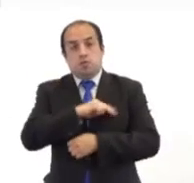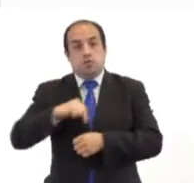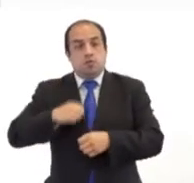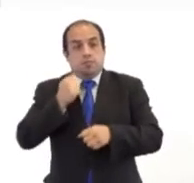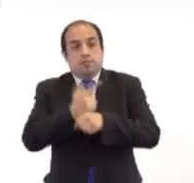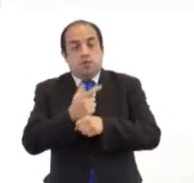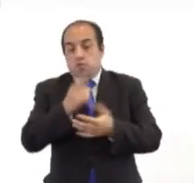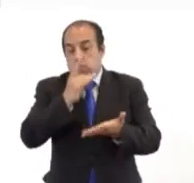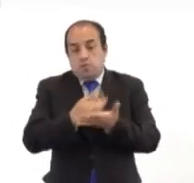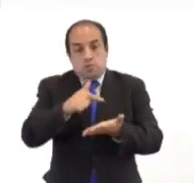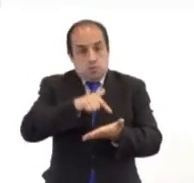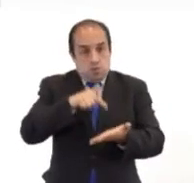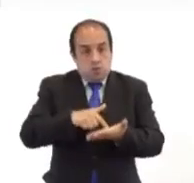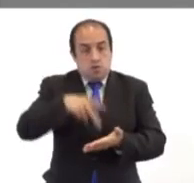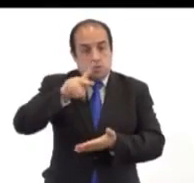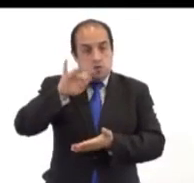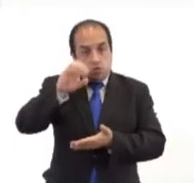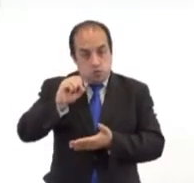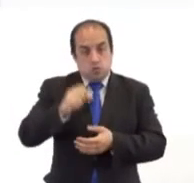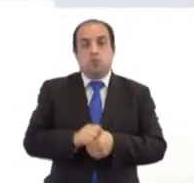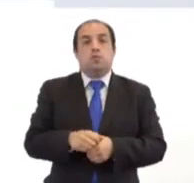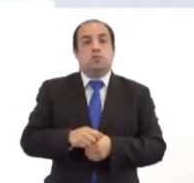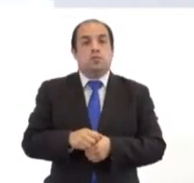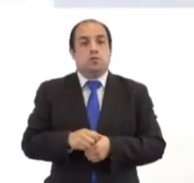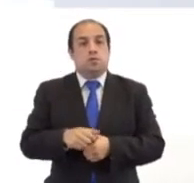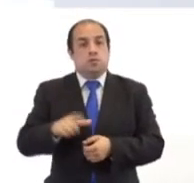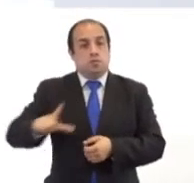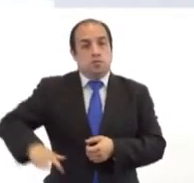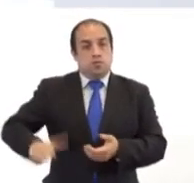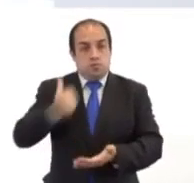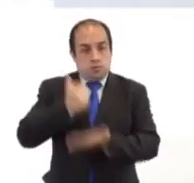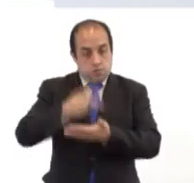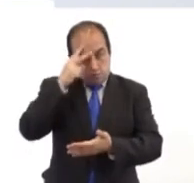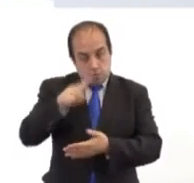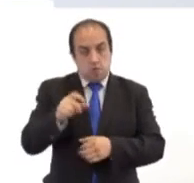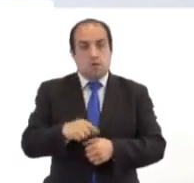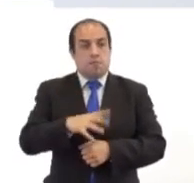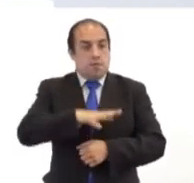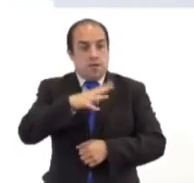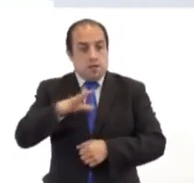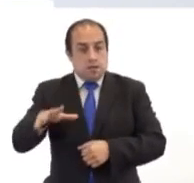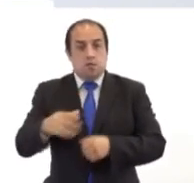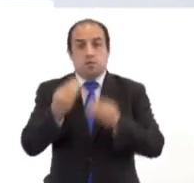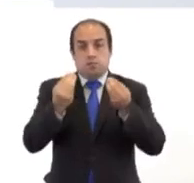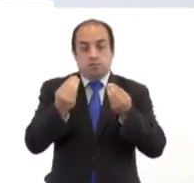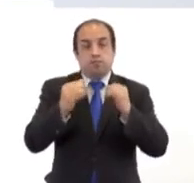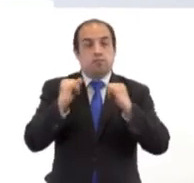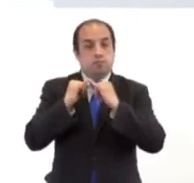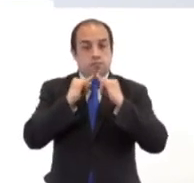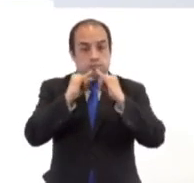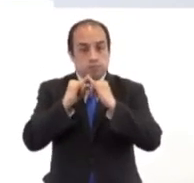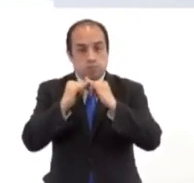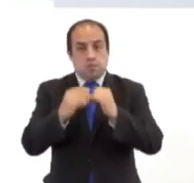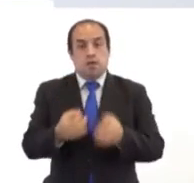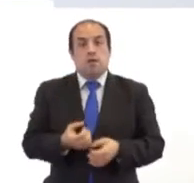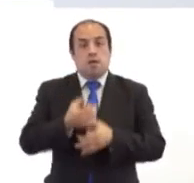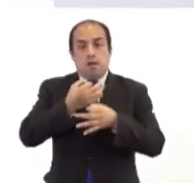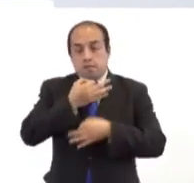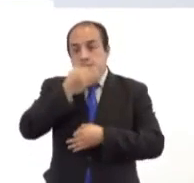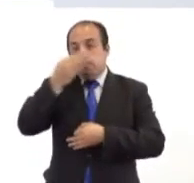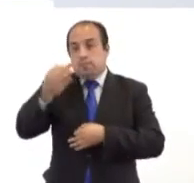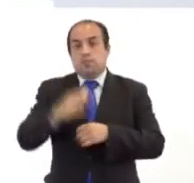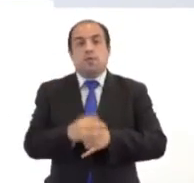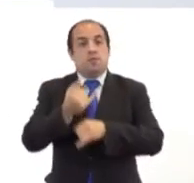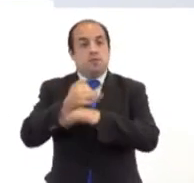los módulos y kioscos y macrokioscos del gobierno de la Ciudad de México, pero en general en muchas instituciones que reportan datos al